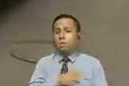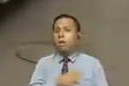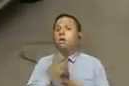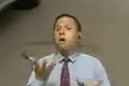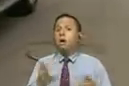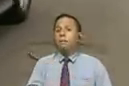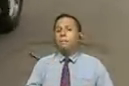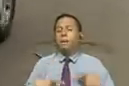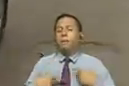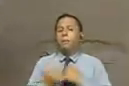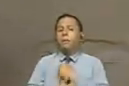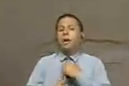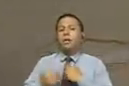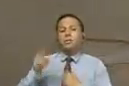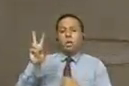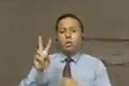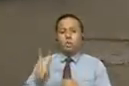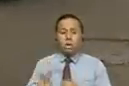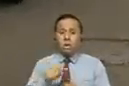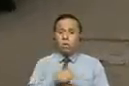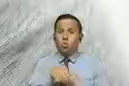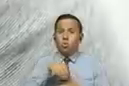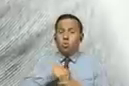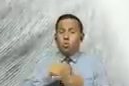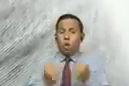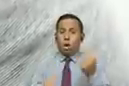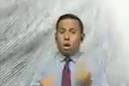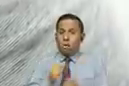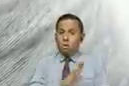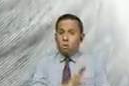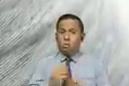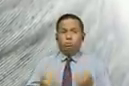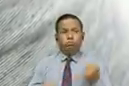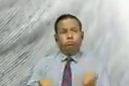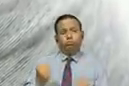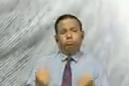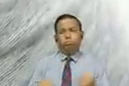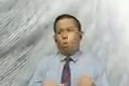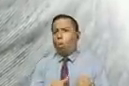nacionalidad venezolana. Le dispararon dentro de su vehículo. Sí, estaba afuera cuando